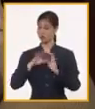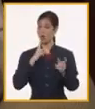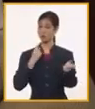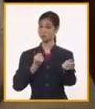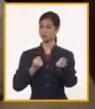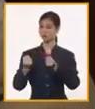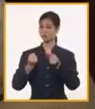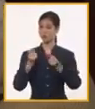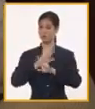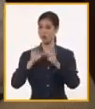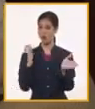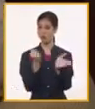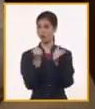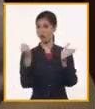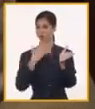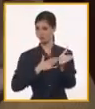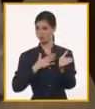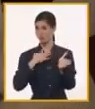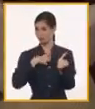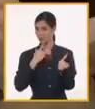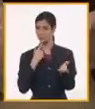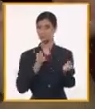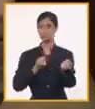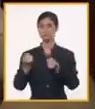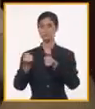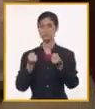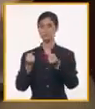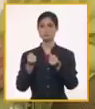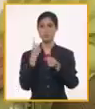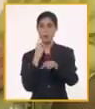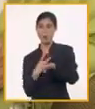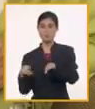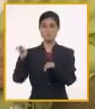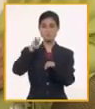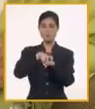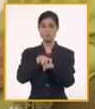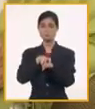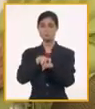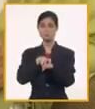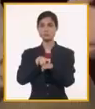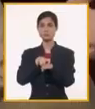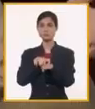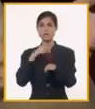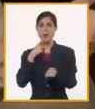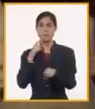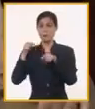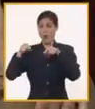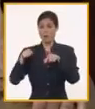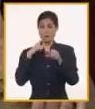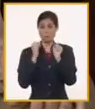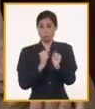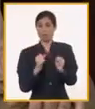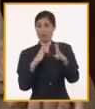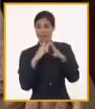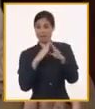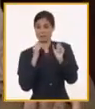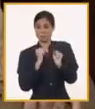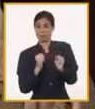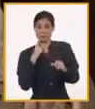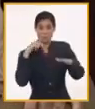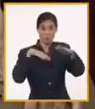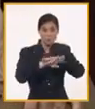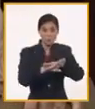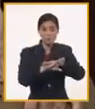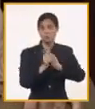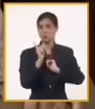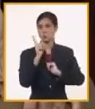recién graduado y tenía carro. Lo pongo y dámelo a mí para acá, que esto aquí no hacemos nada con esto aquí en la casa, ¿no?